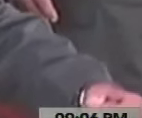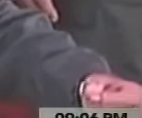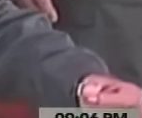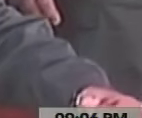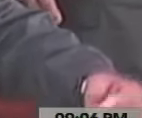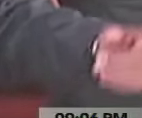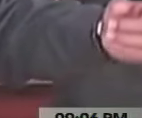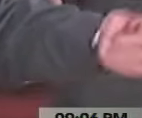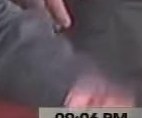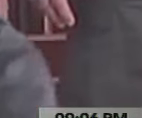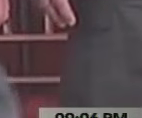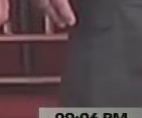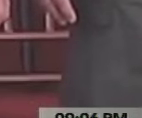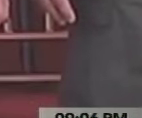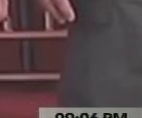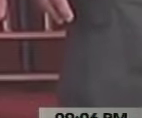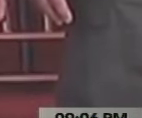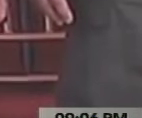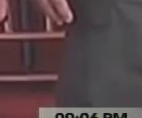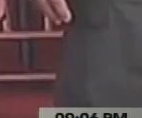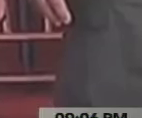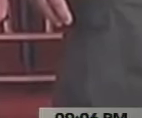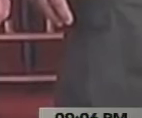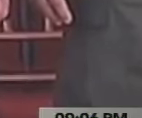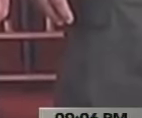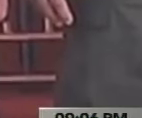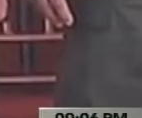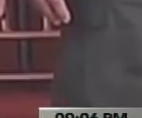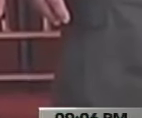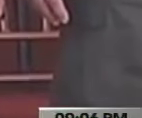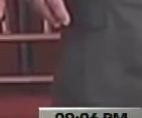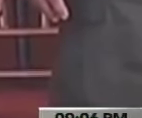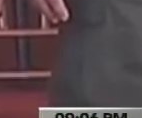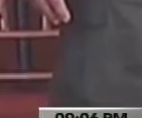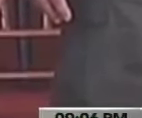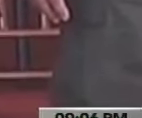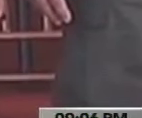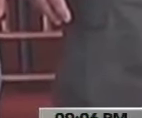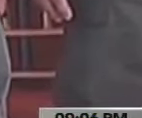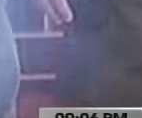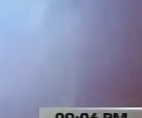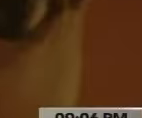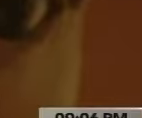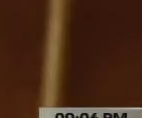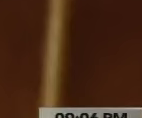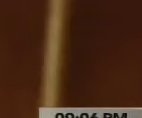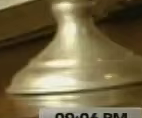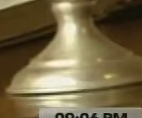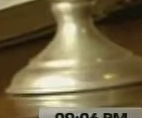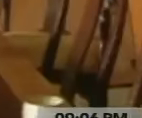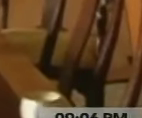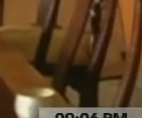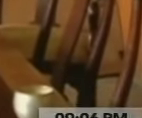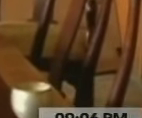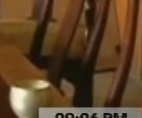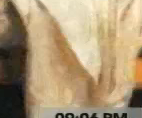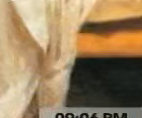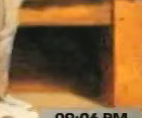Sudamérica. El caraqueño, el infinito venezolano, Francisco de Miranda.